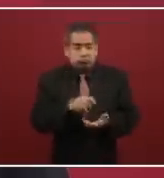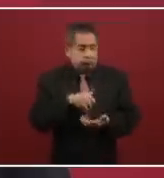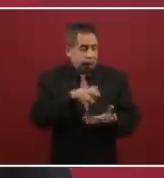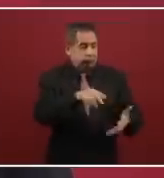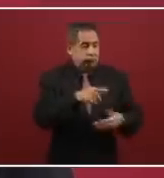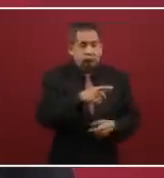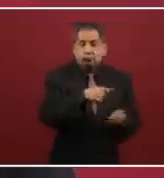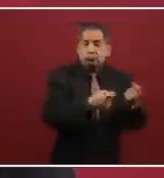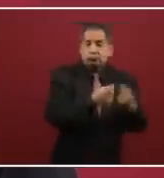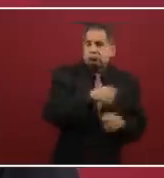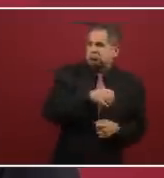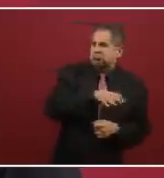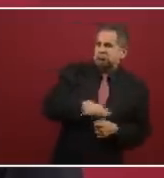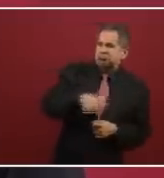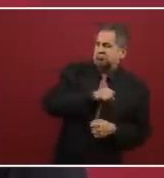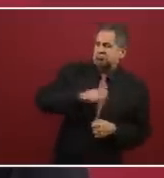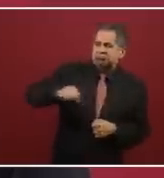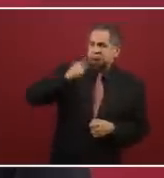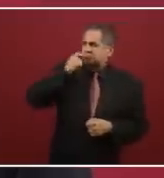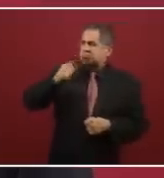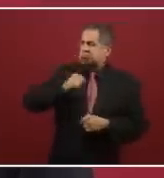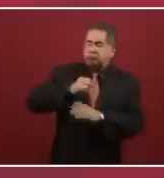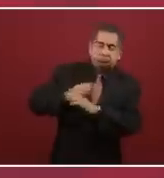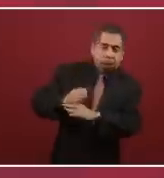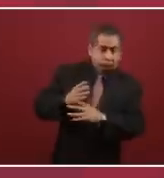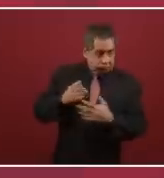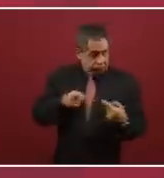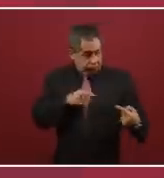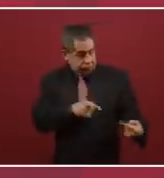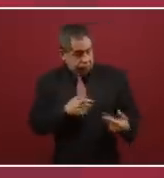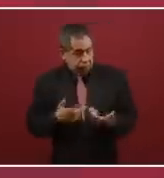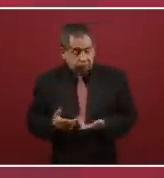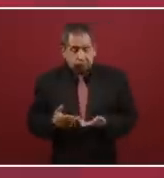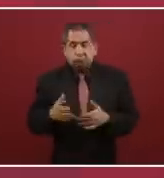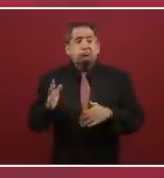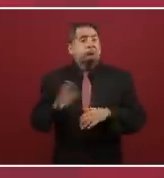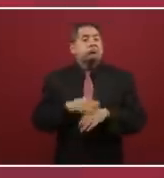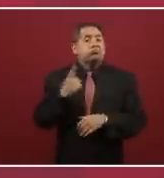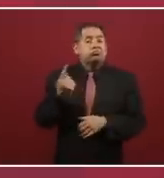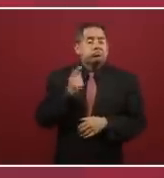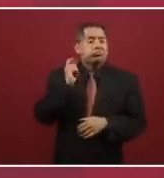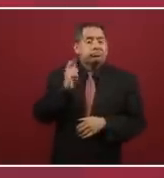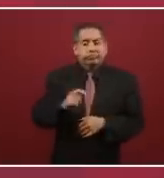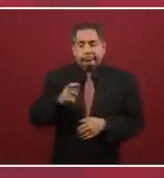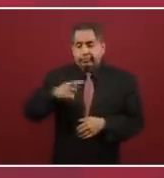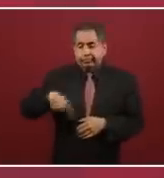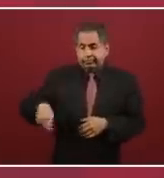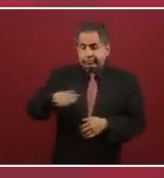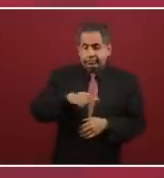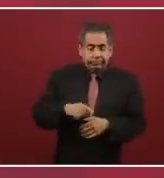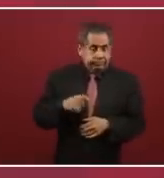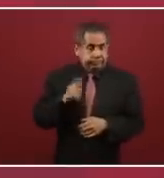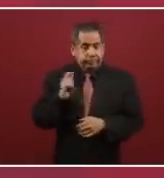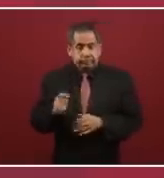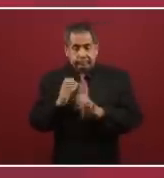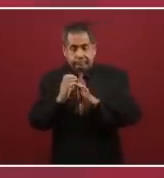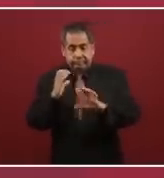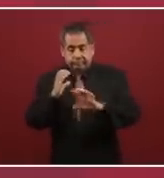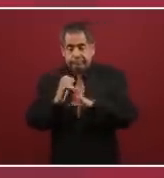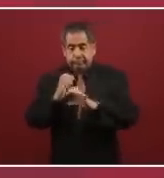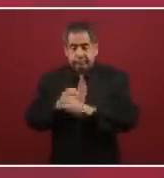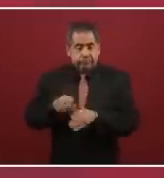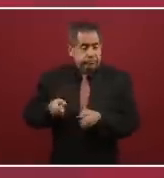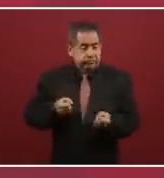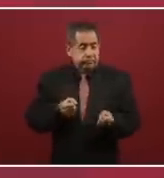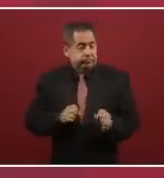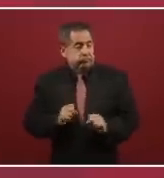resistencias, porque han detenido a quienes van a la entrega